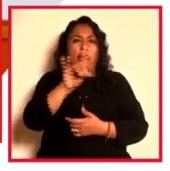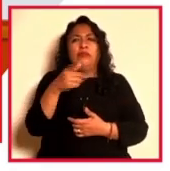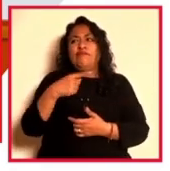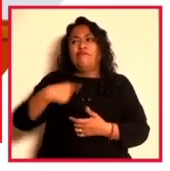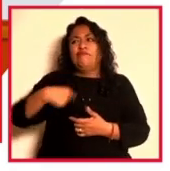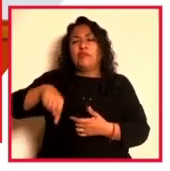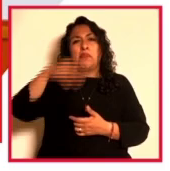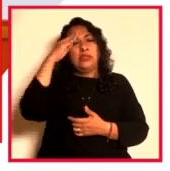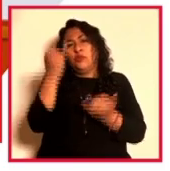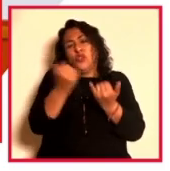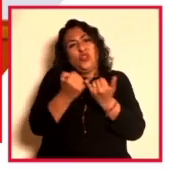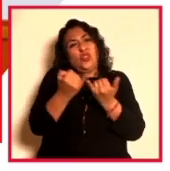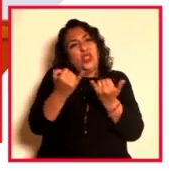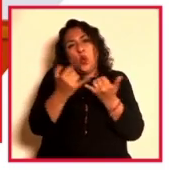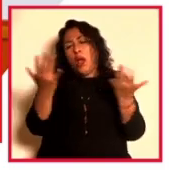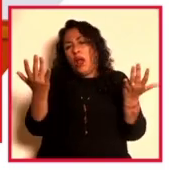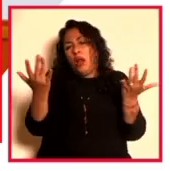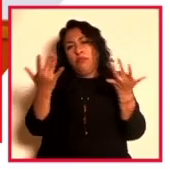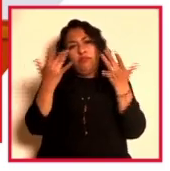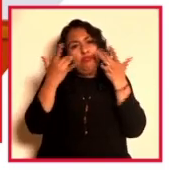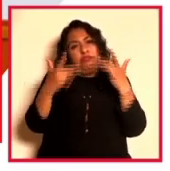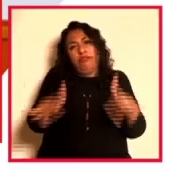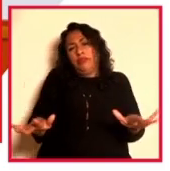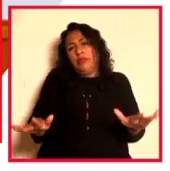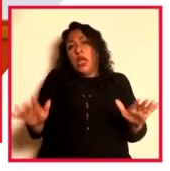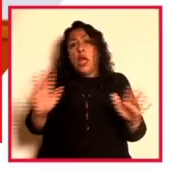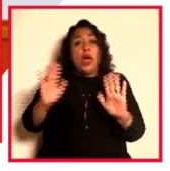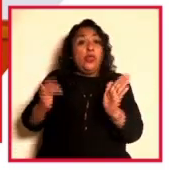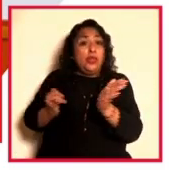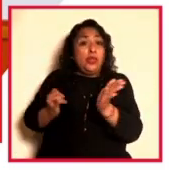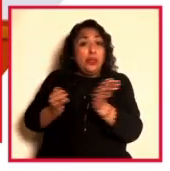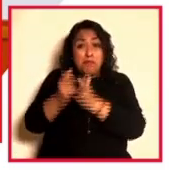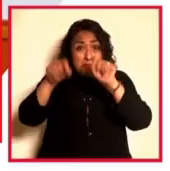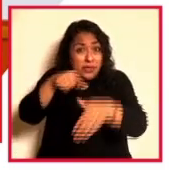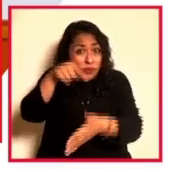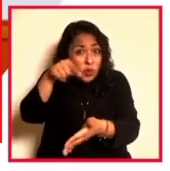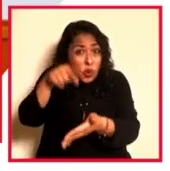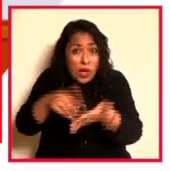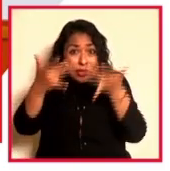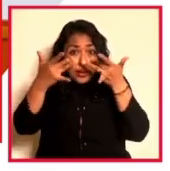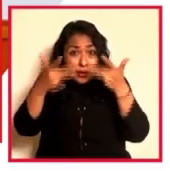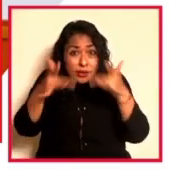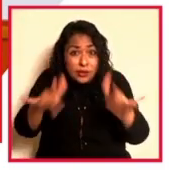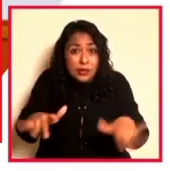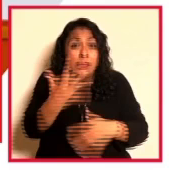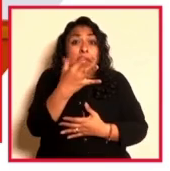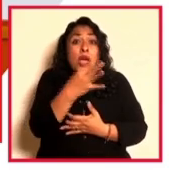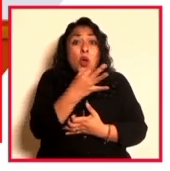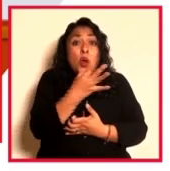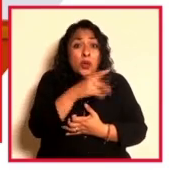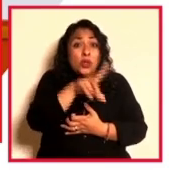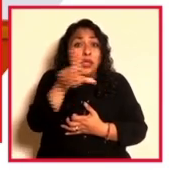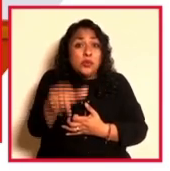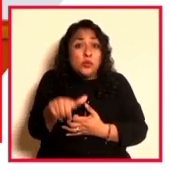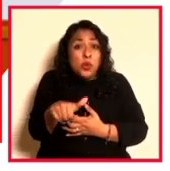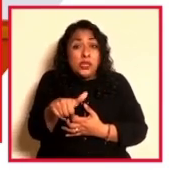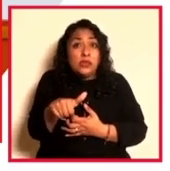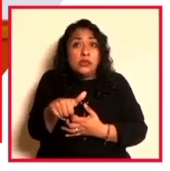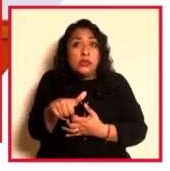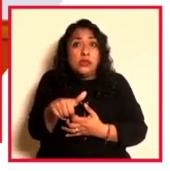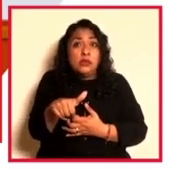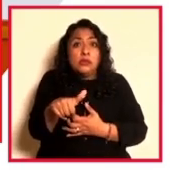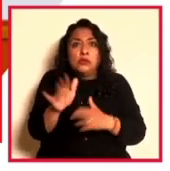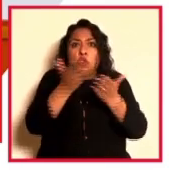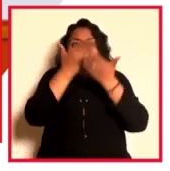también pero antes tomamos la decisión ahí mismo y a los 5 minutos yo no sé cómo se enteró